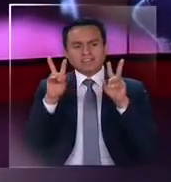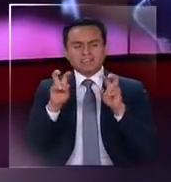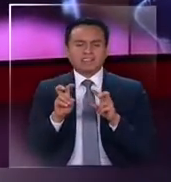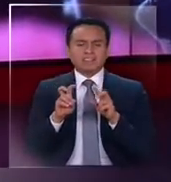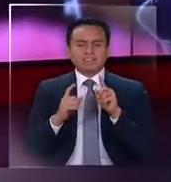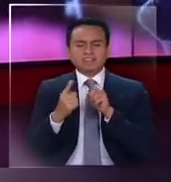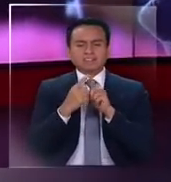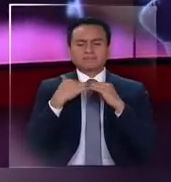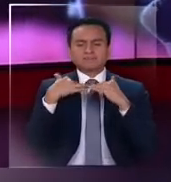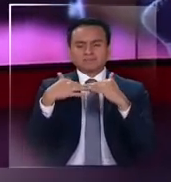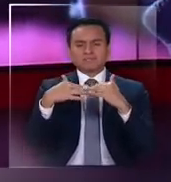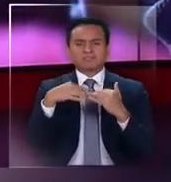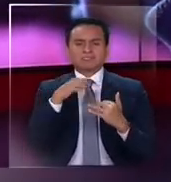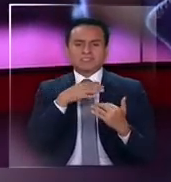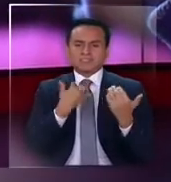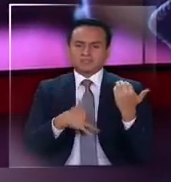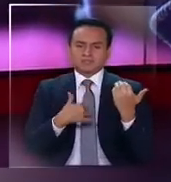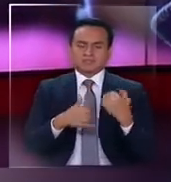con sus fanáticos chilenos.